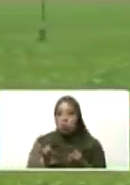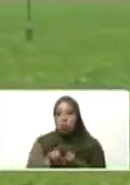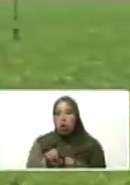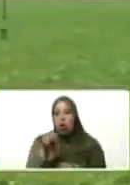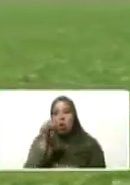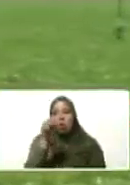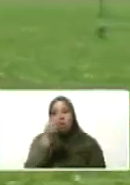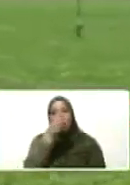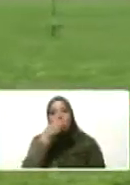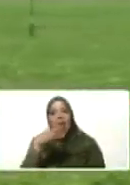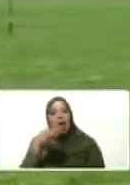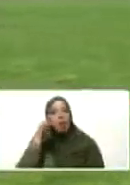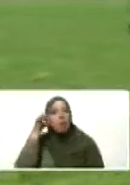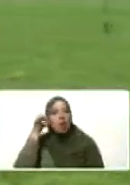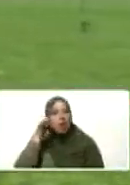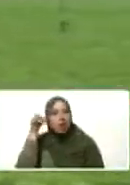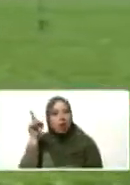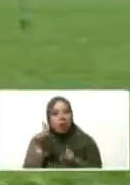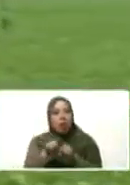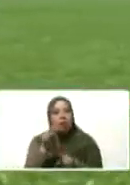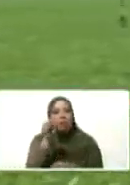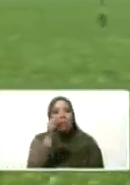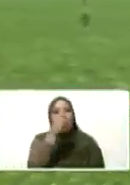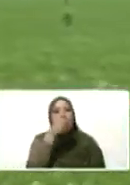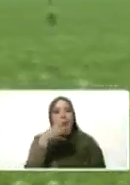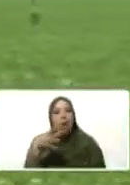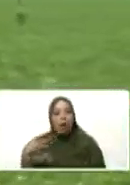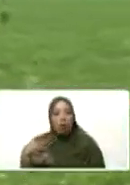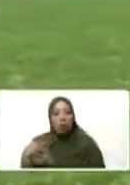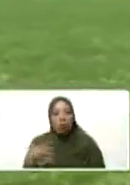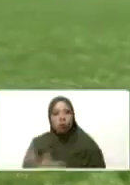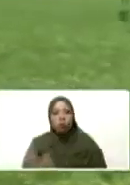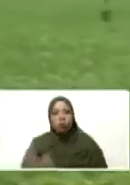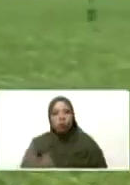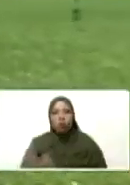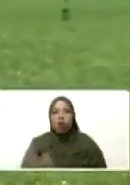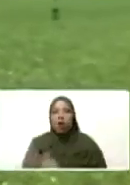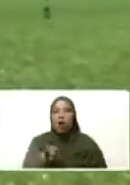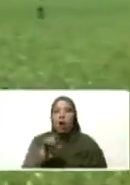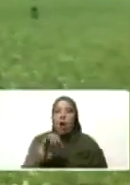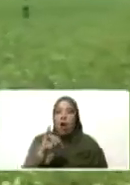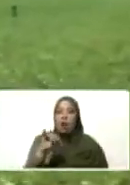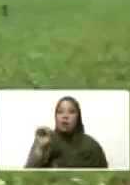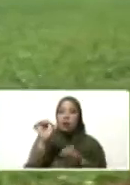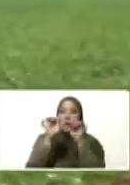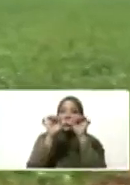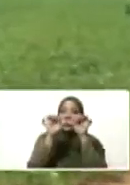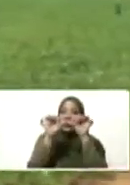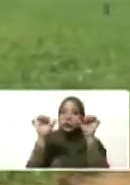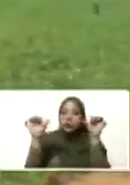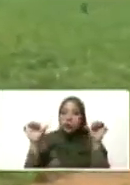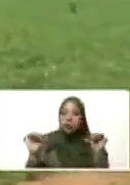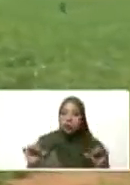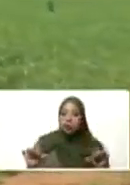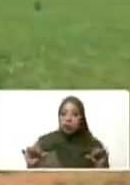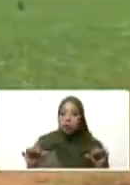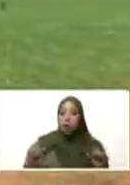amarillo, maíz blanco. Bueno, y estos sistemas de